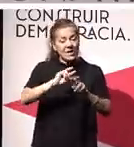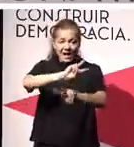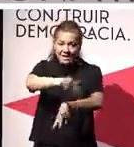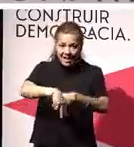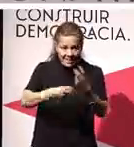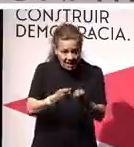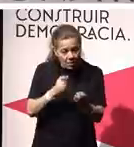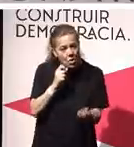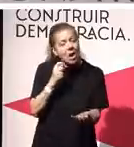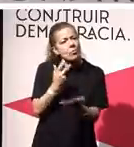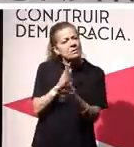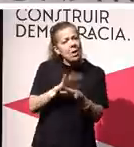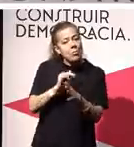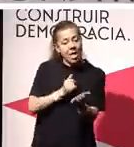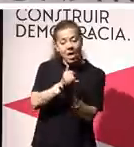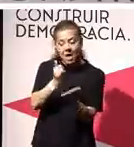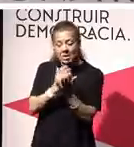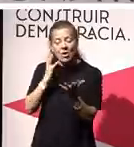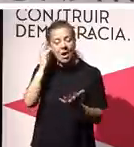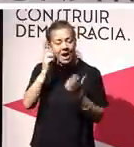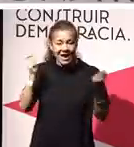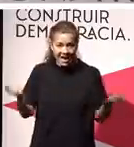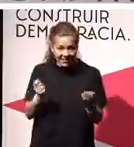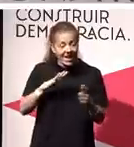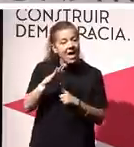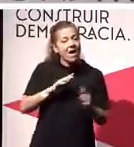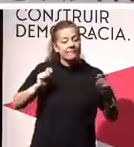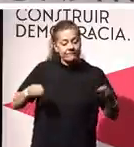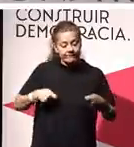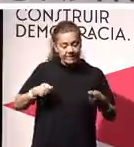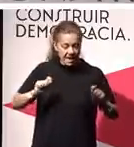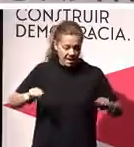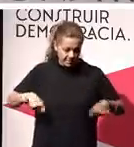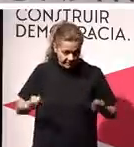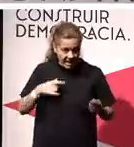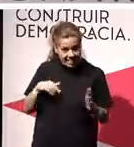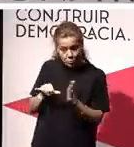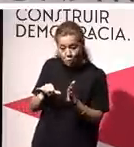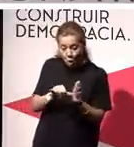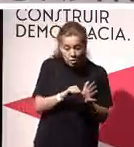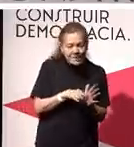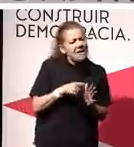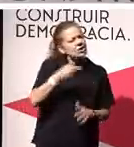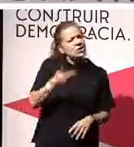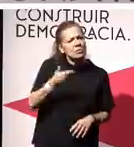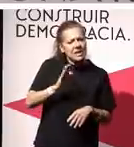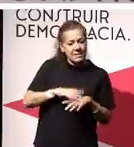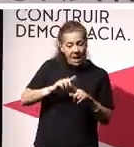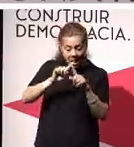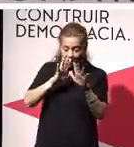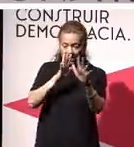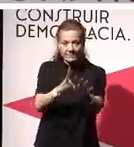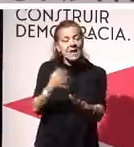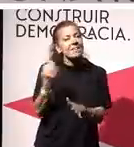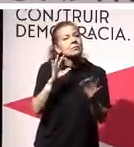reciclado, la apuesta por la producción agrícola y ganadera, ecológica y de proximidad, van a ser claves imprescindibles de la próxima década y